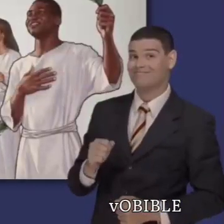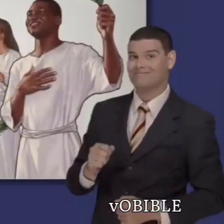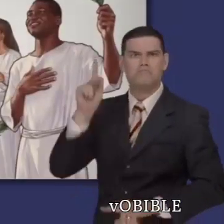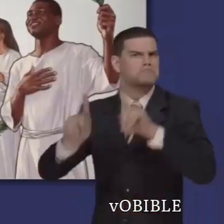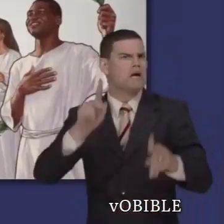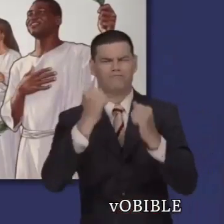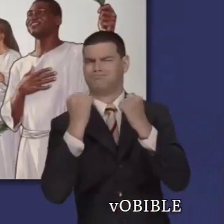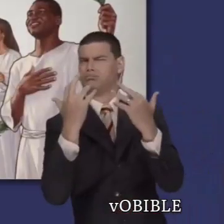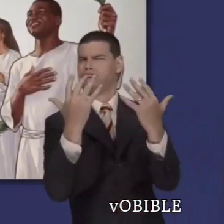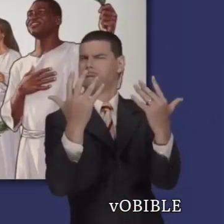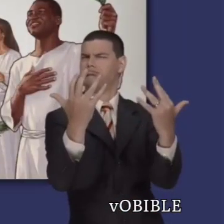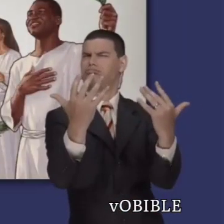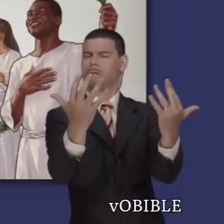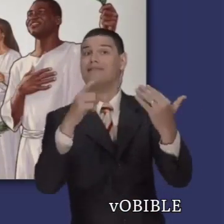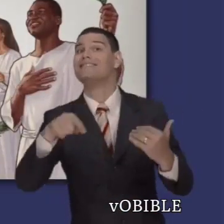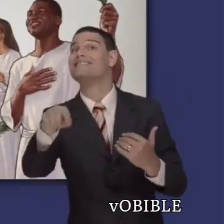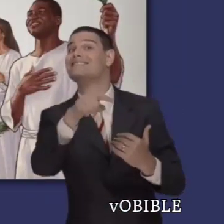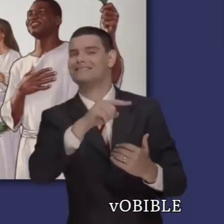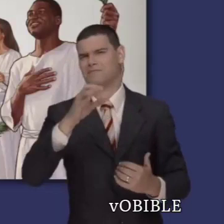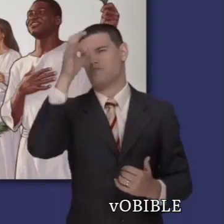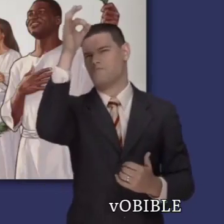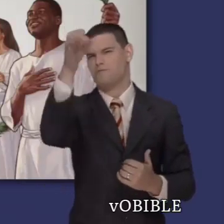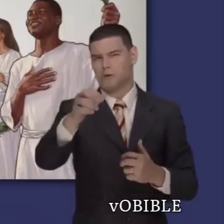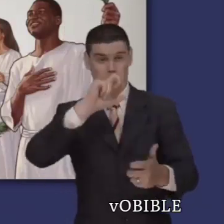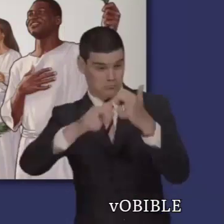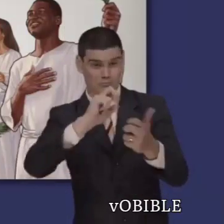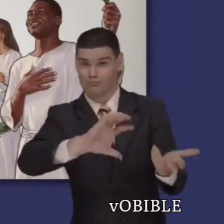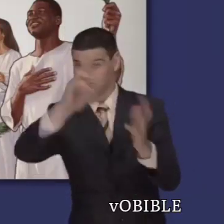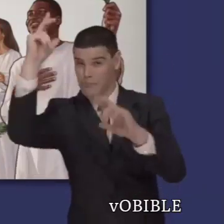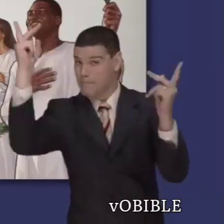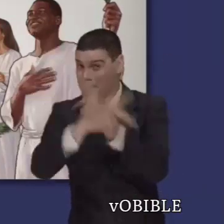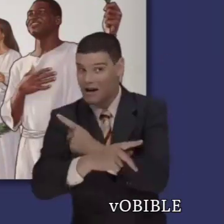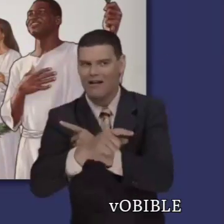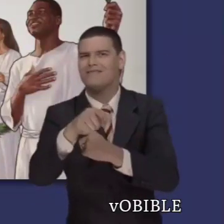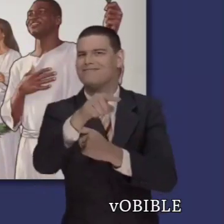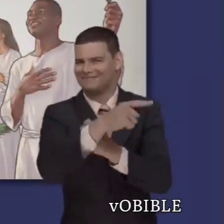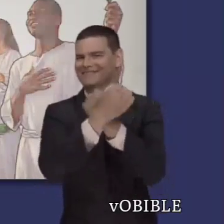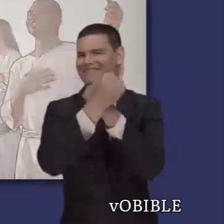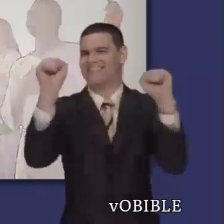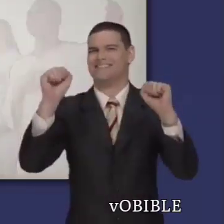multitud incontable de personas de distintas nacionalidades que salen de la gran tribulación.